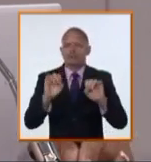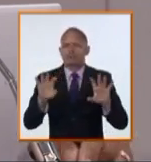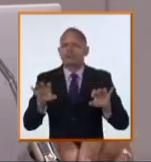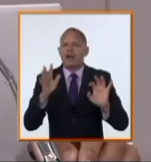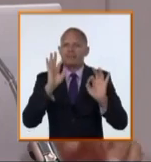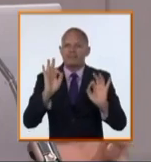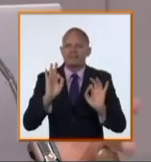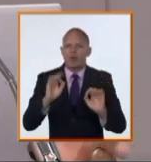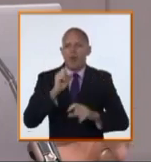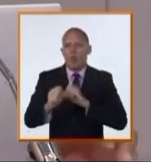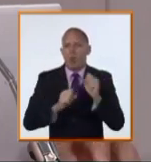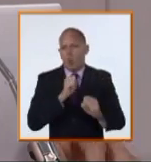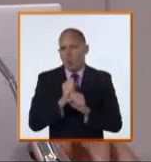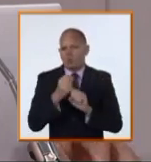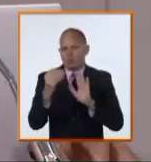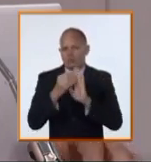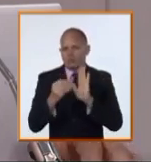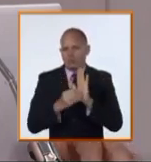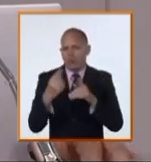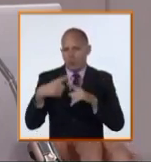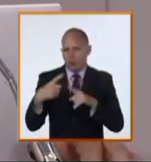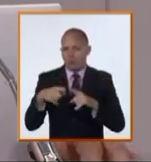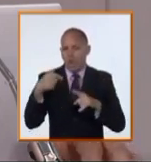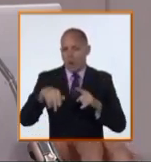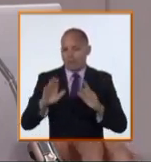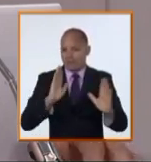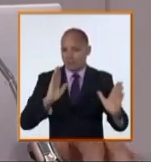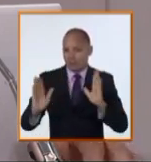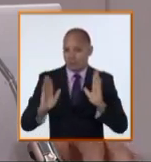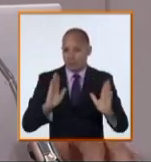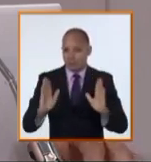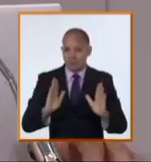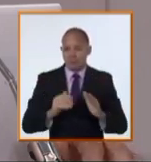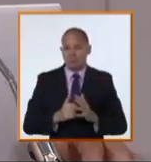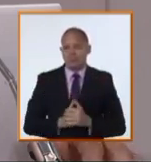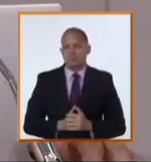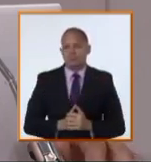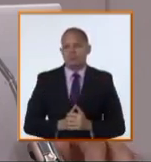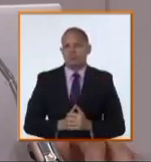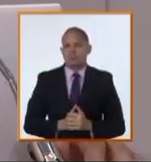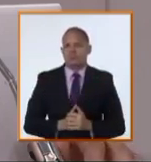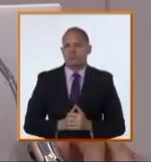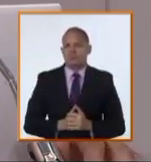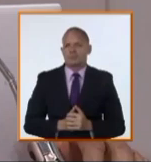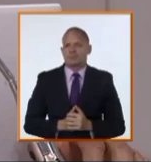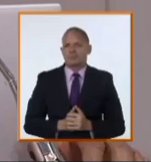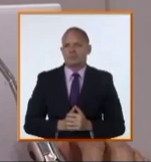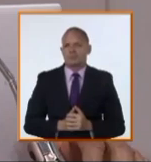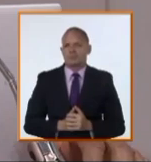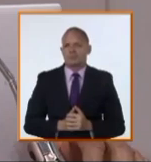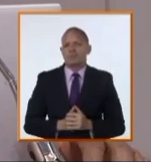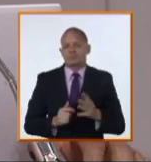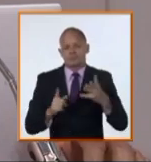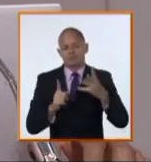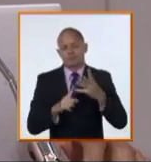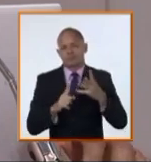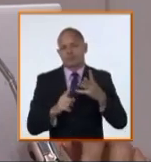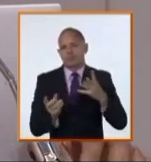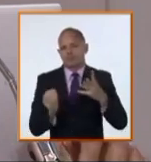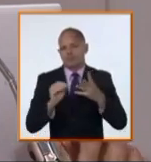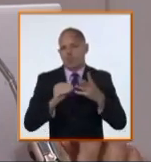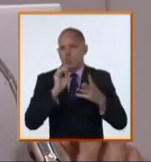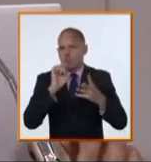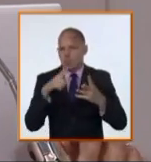ahora en la Nueva Era en la Nueva etapa hemos estamos incursionando en un cuarto es que son los destinos